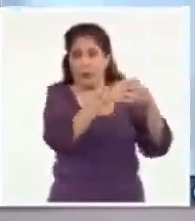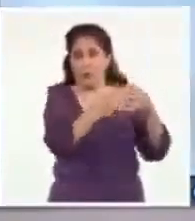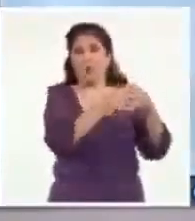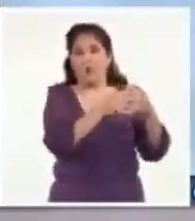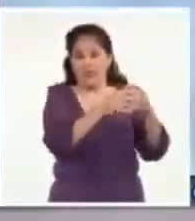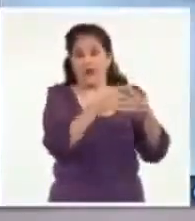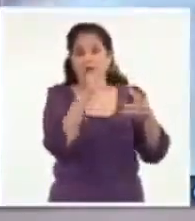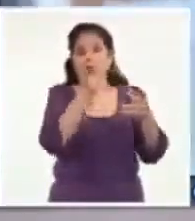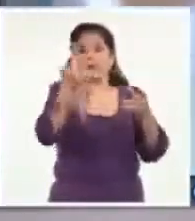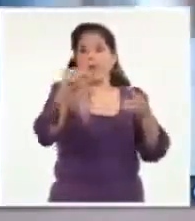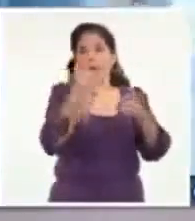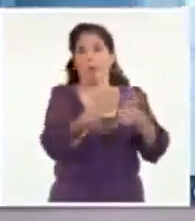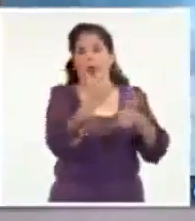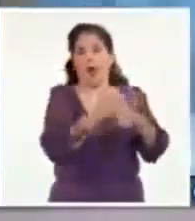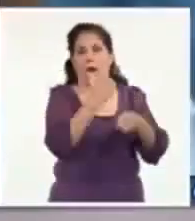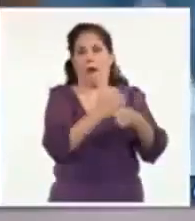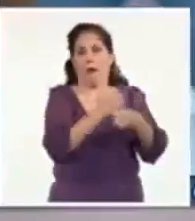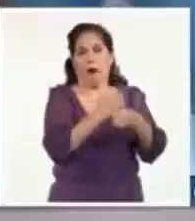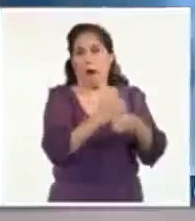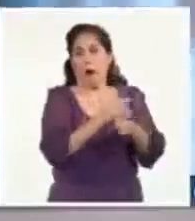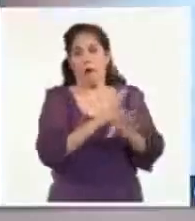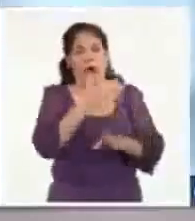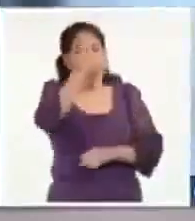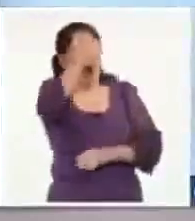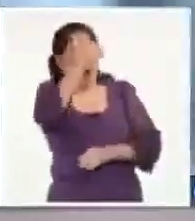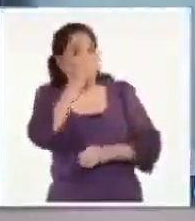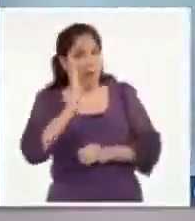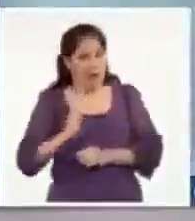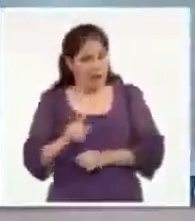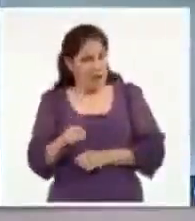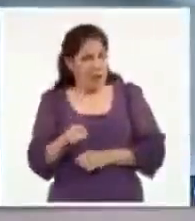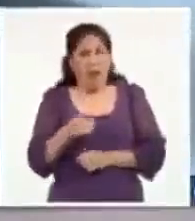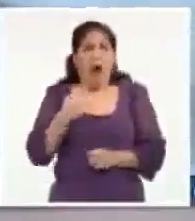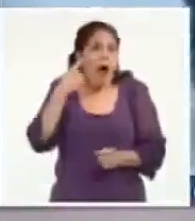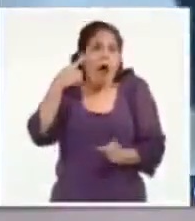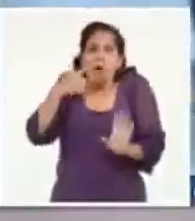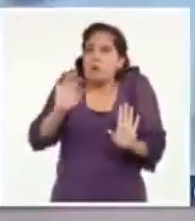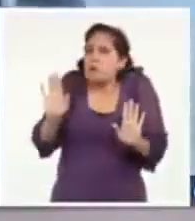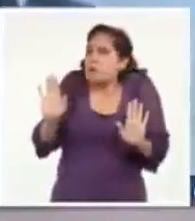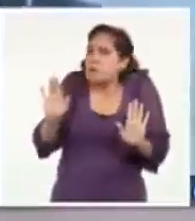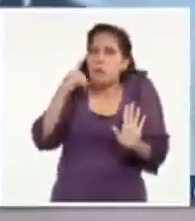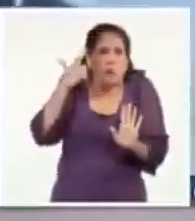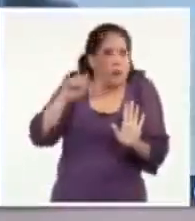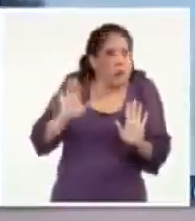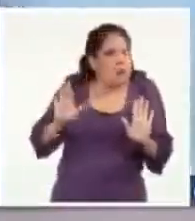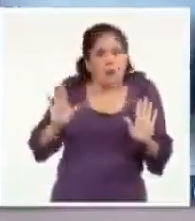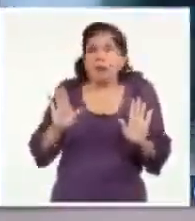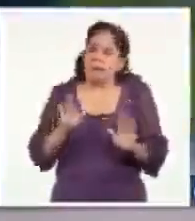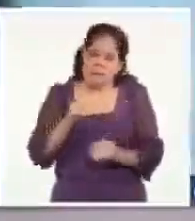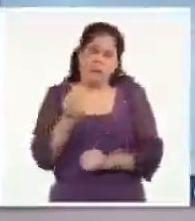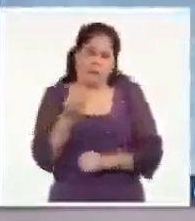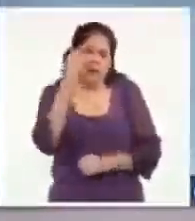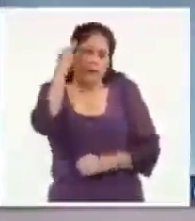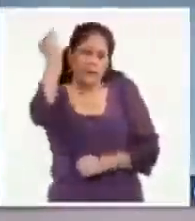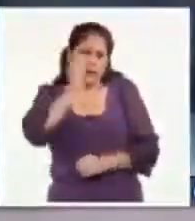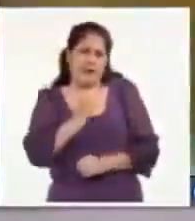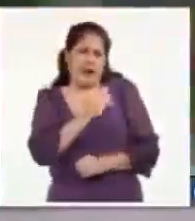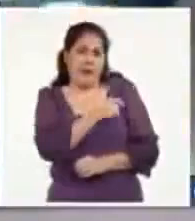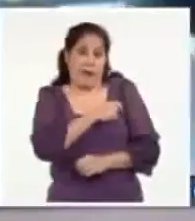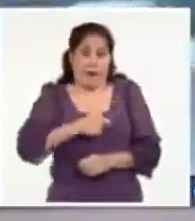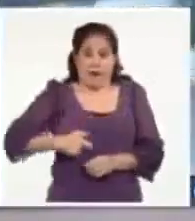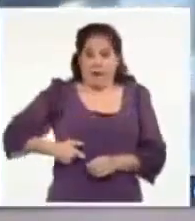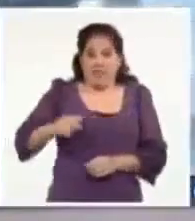vacaciones irse a Miami y de paso no pasar por ese mal momento de tener que ponerle la banda presidencial a quienes los brasileños